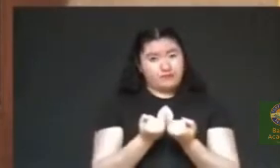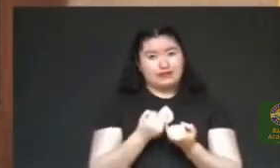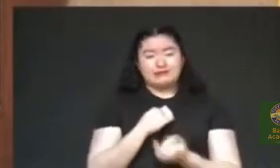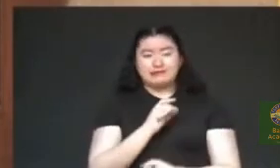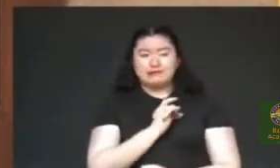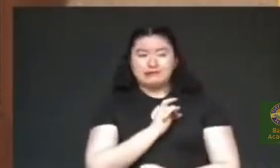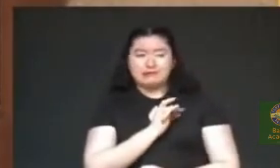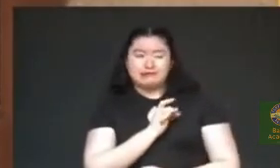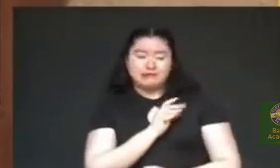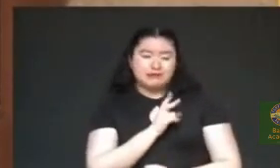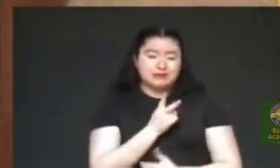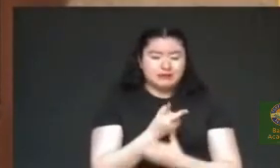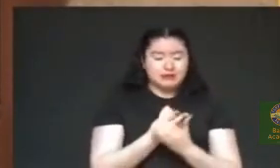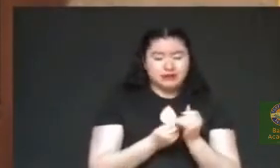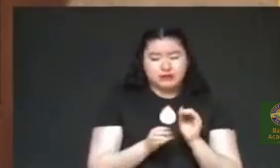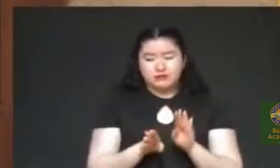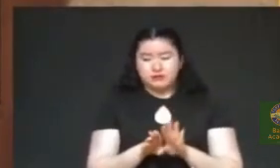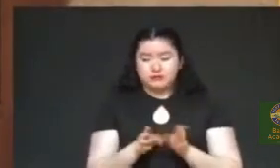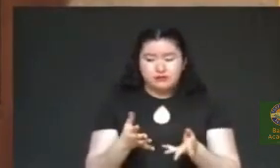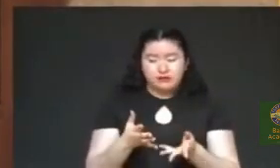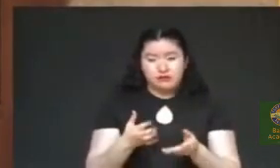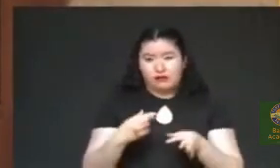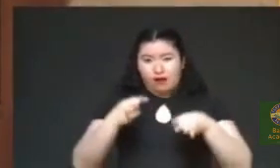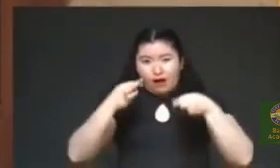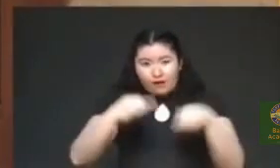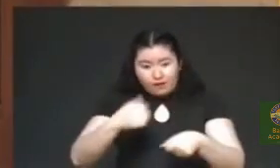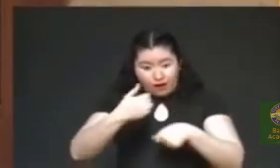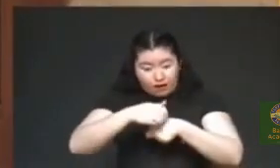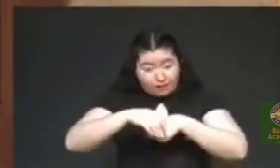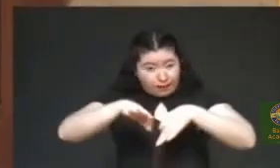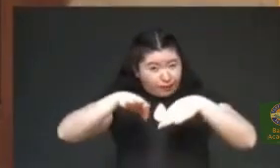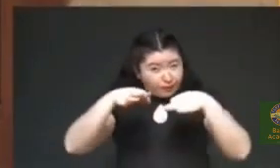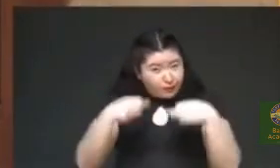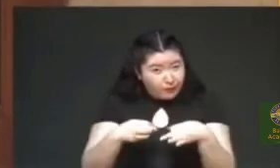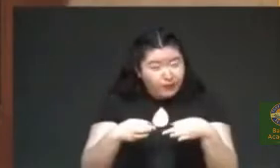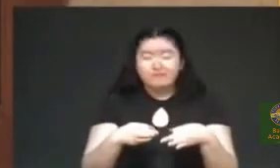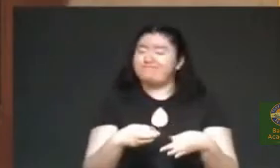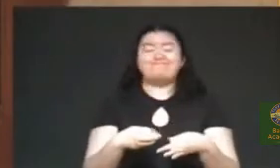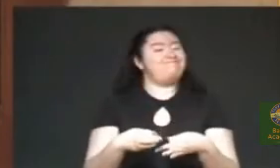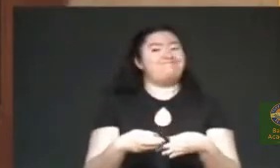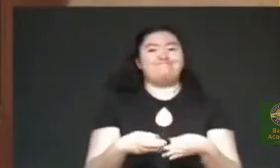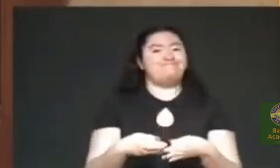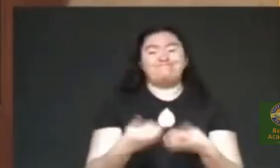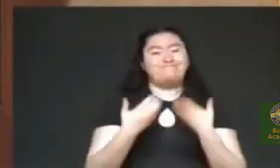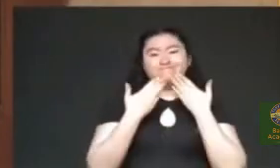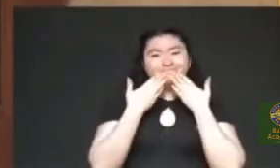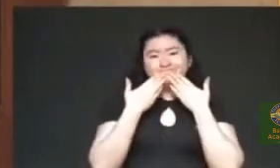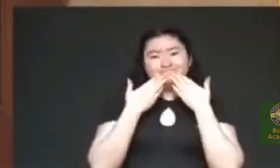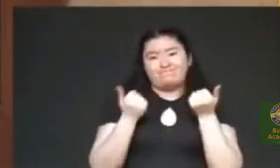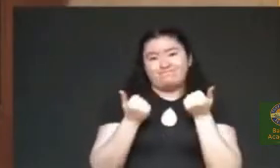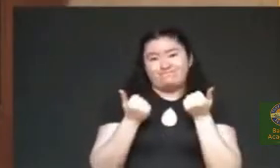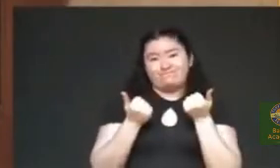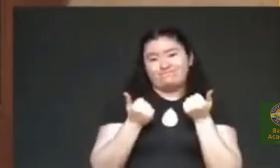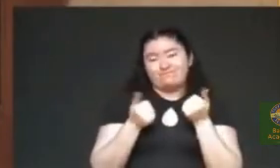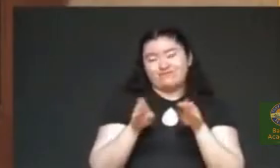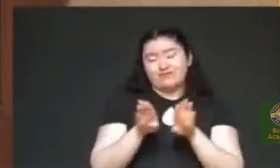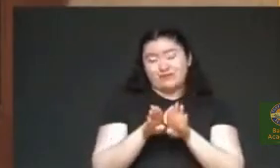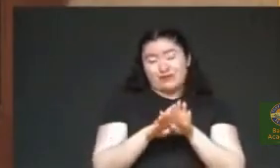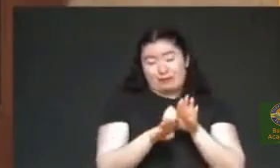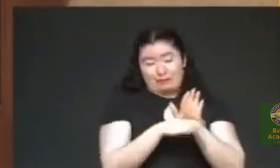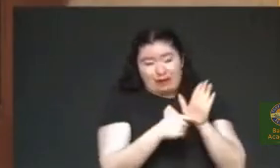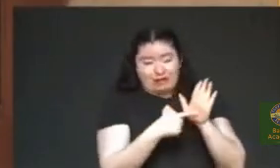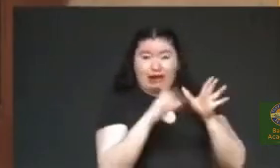temor, lo que no podría dar una cifra porque no tengo la evidencia que la pueda sustentar,